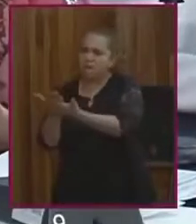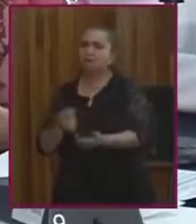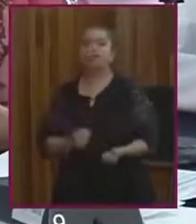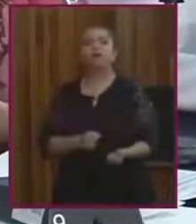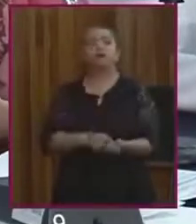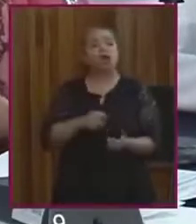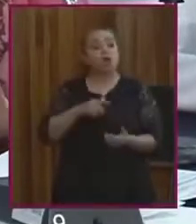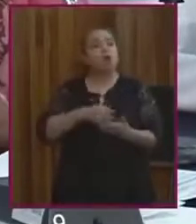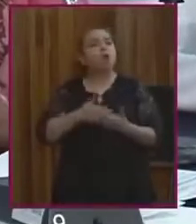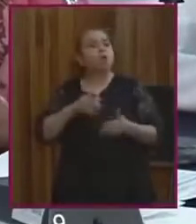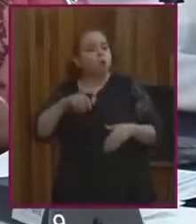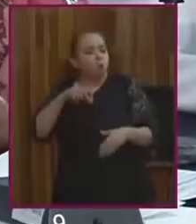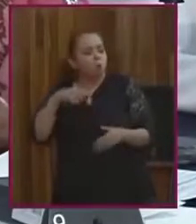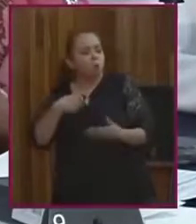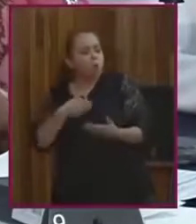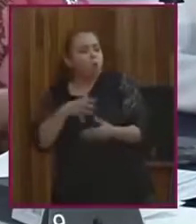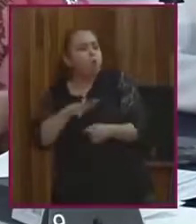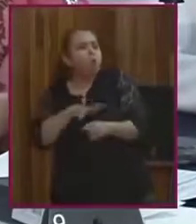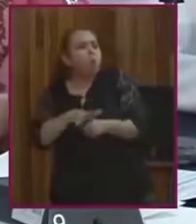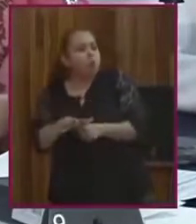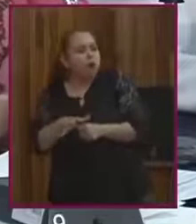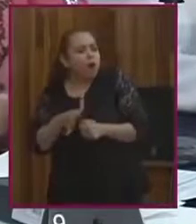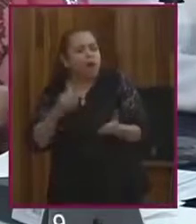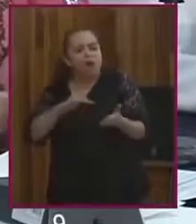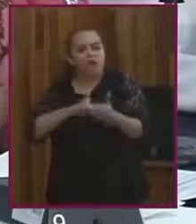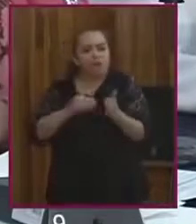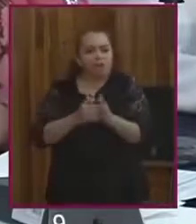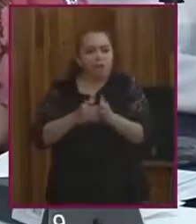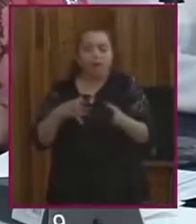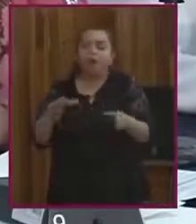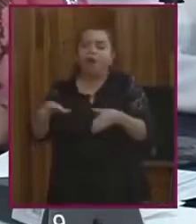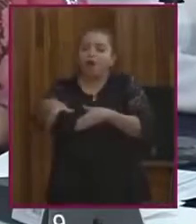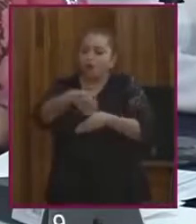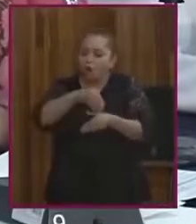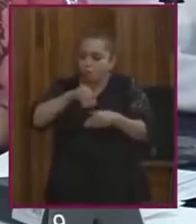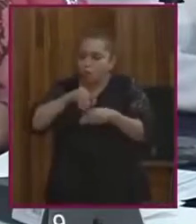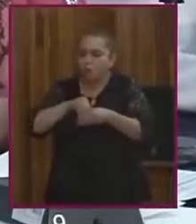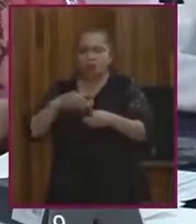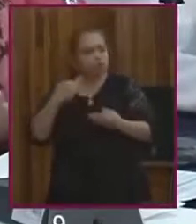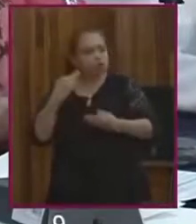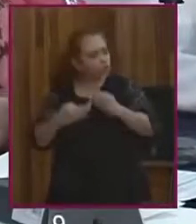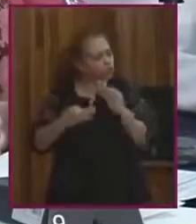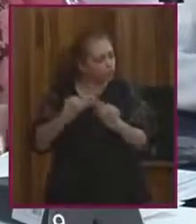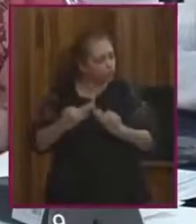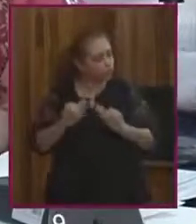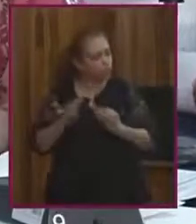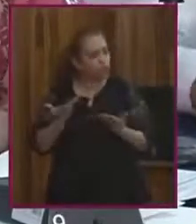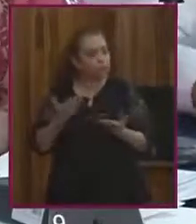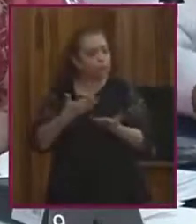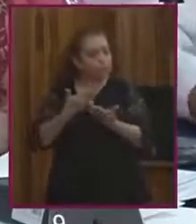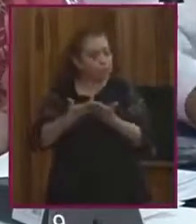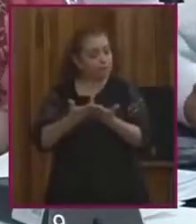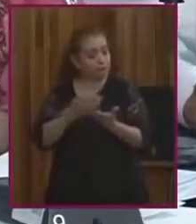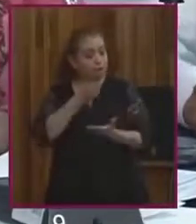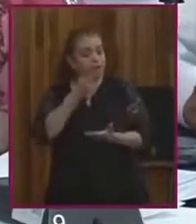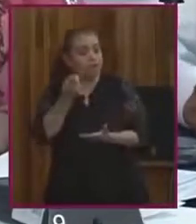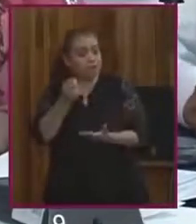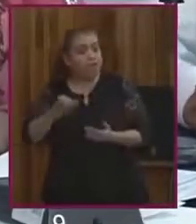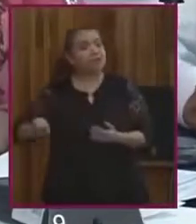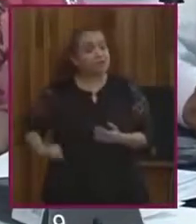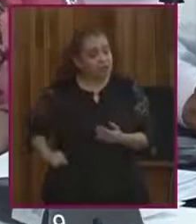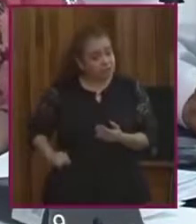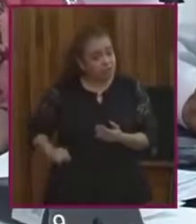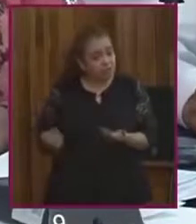estrategia para que se opere y realmente se logren lo que está ahí planteado? Y esto tan interesante, maestro, que nos